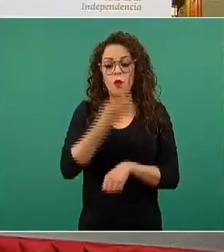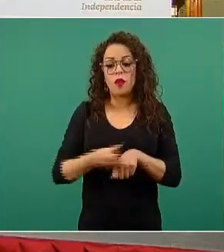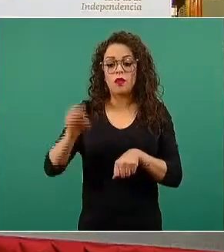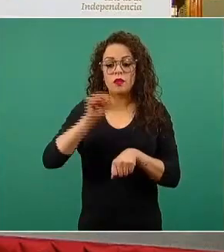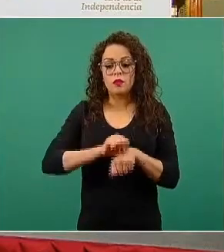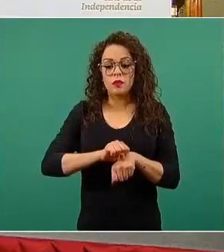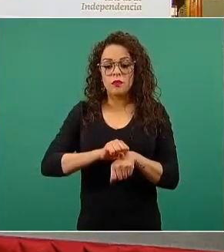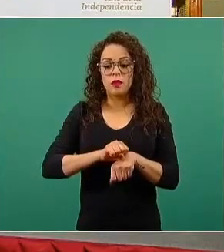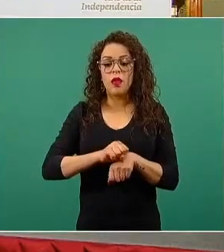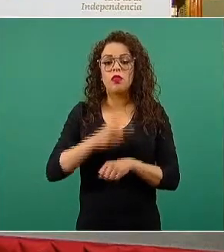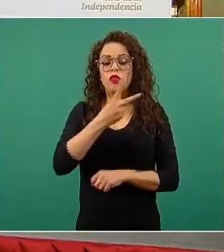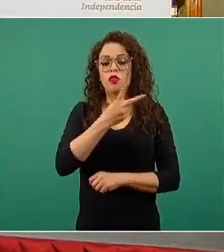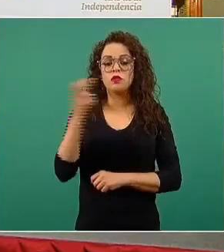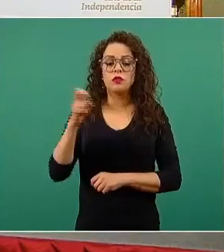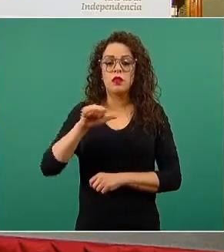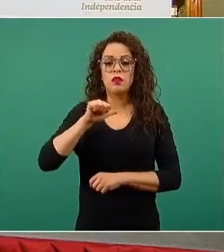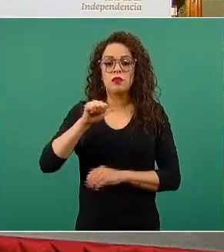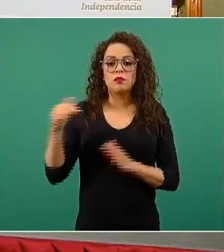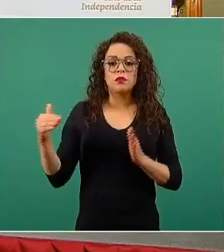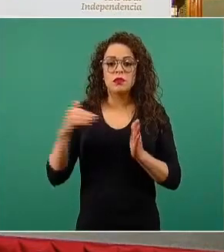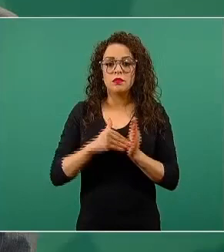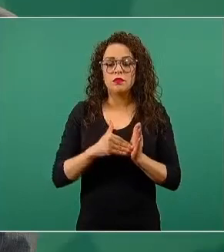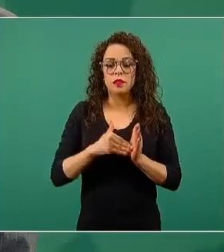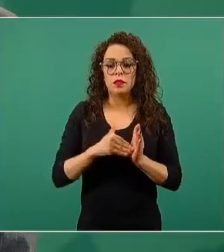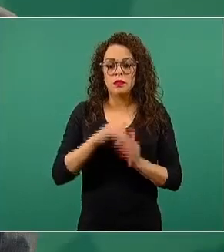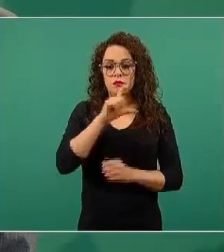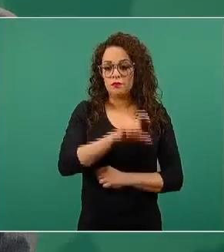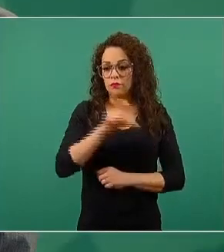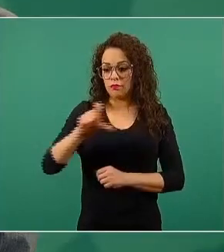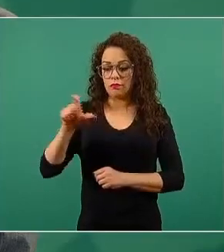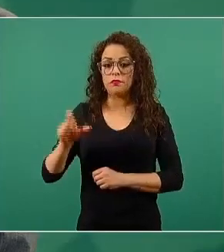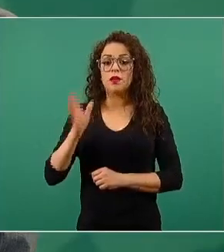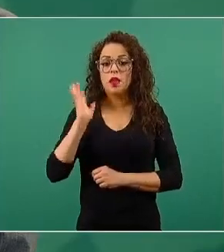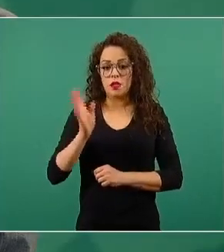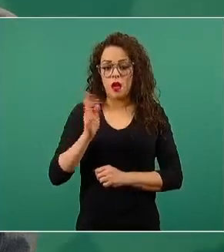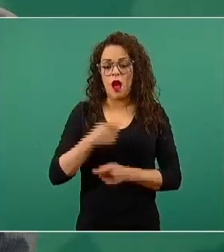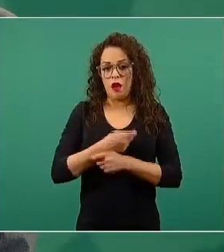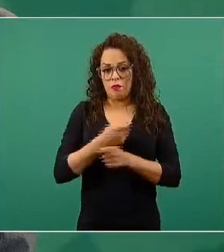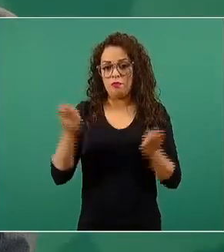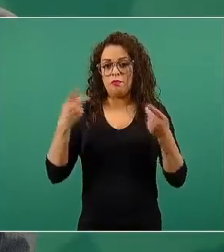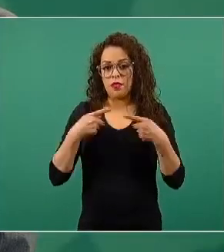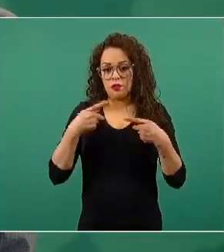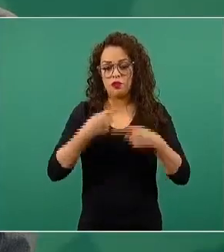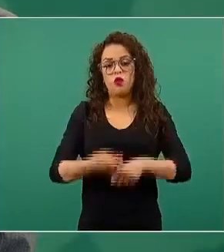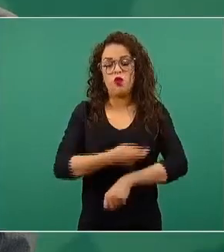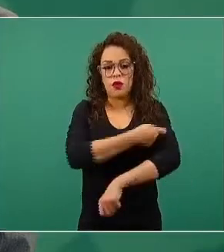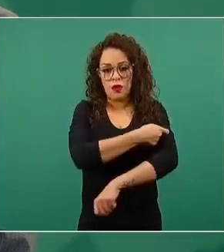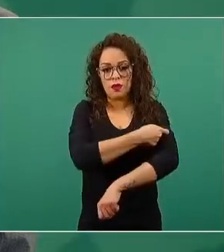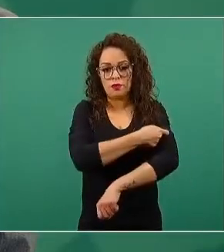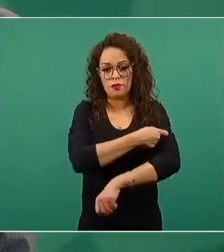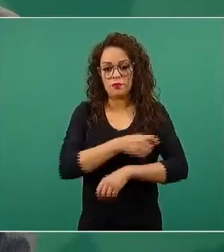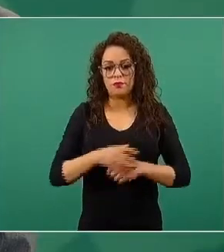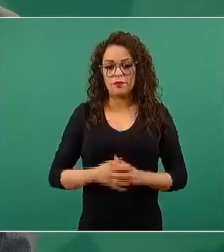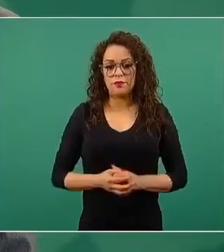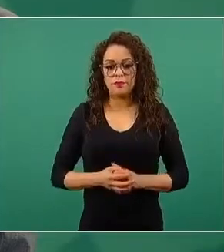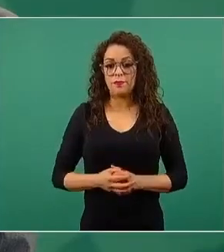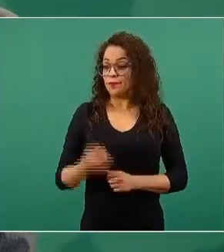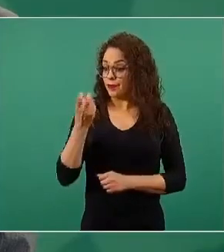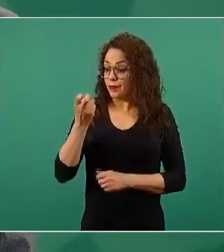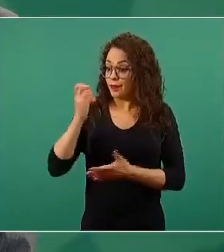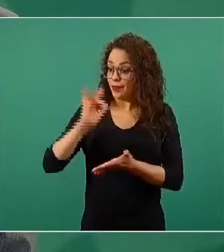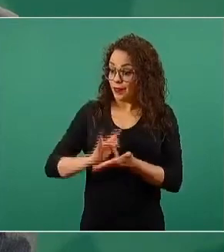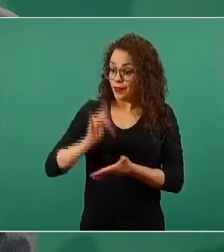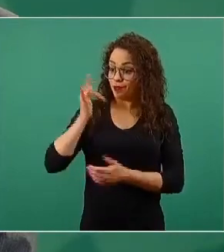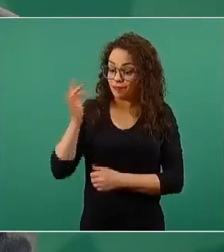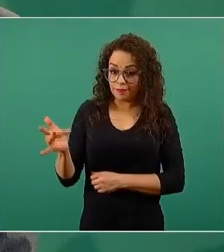han aplicado más de 216,000 dosis de vacunas. Y gracias a esto, y a consecuencia de esto, como ya